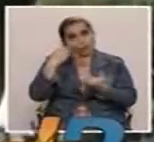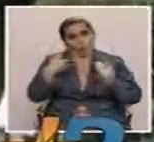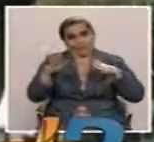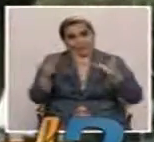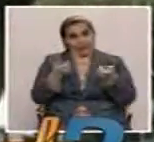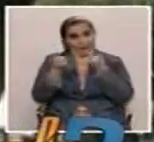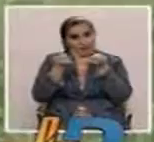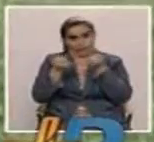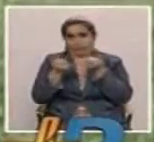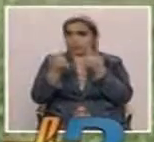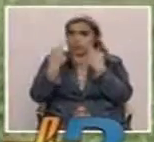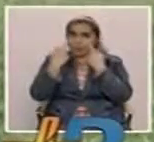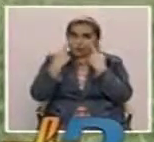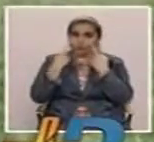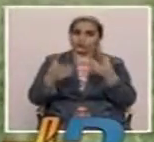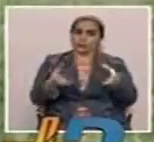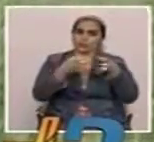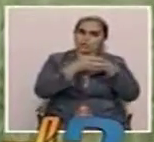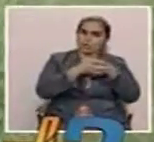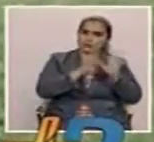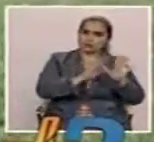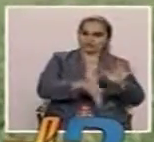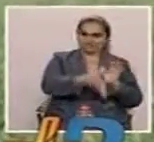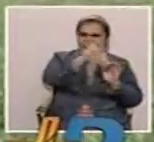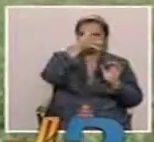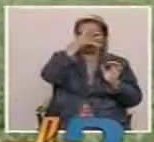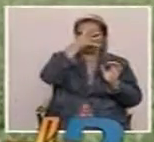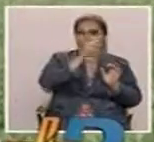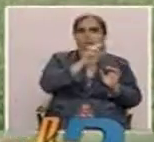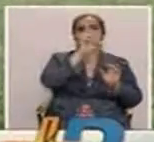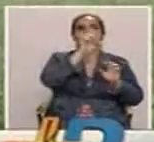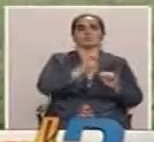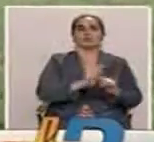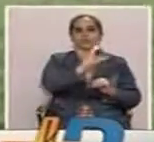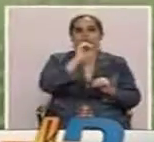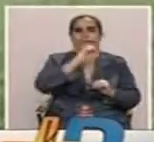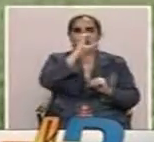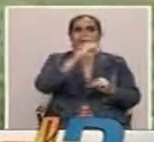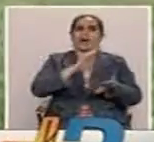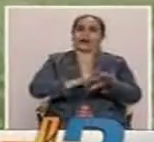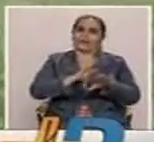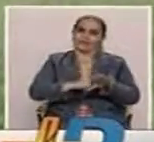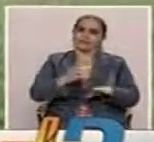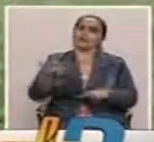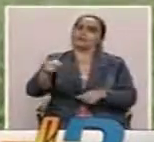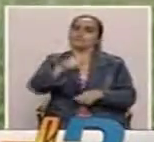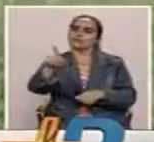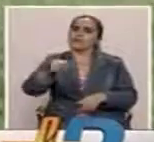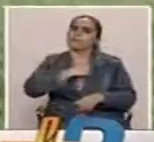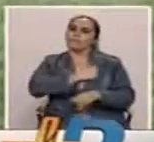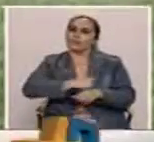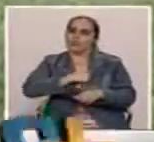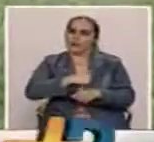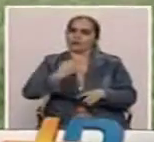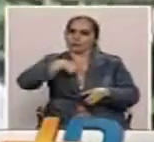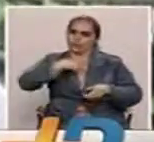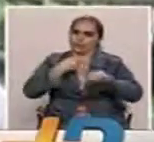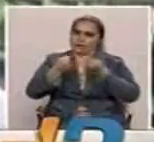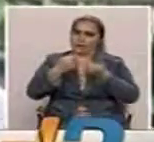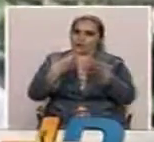motivó a un grupo de pilotos del suroccidente colombiano a crear una asociación sin ánimo de lucro que busca su operación responsable y